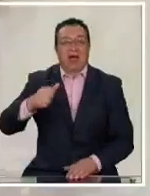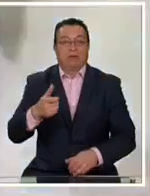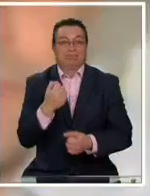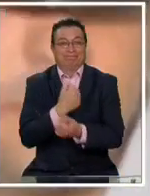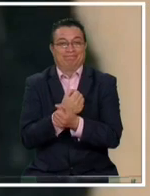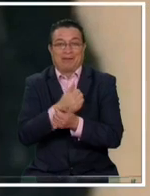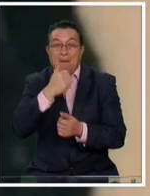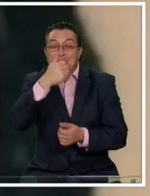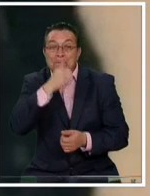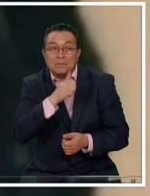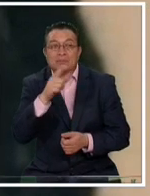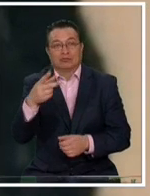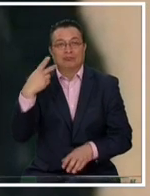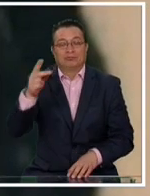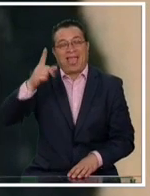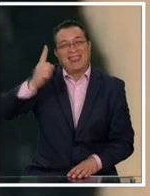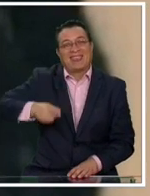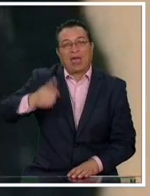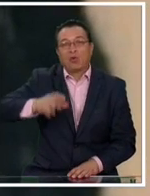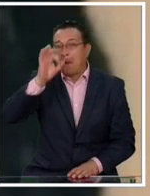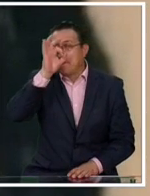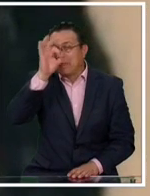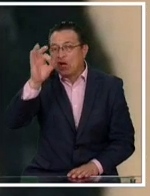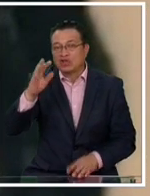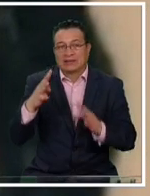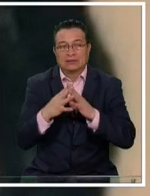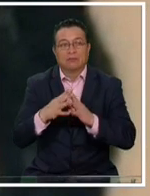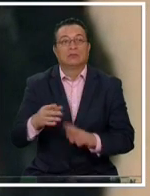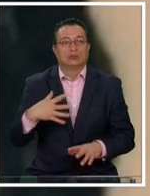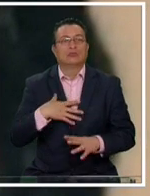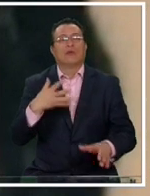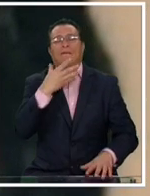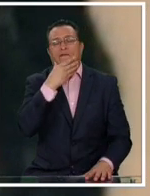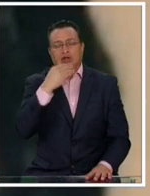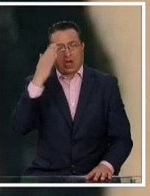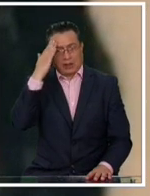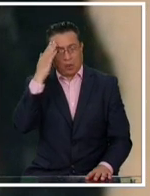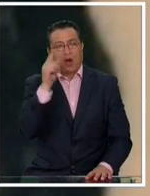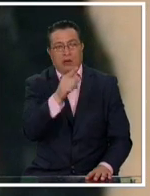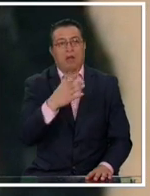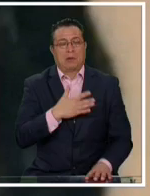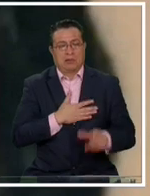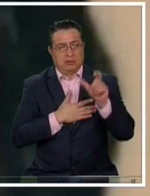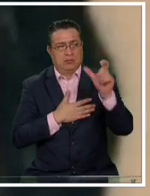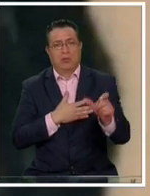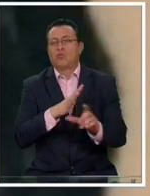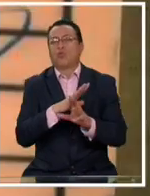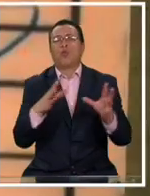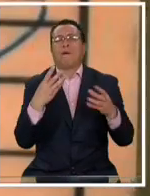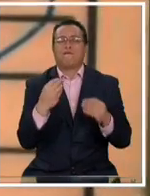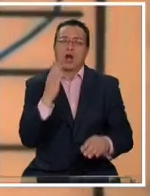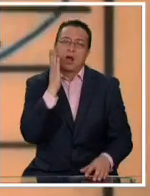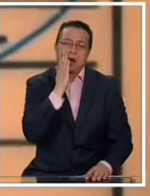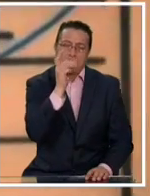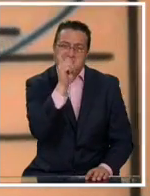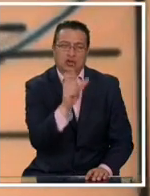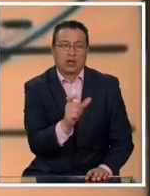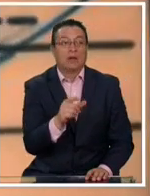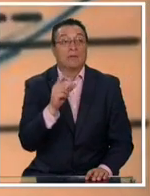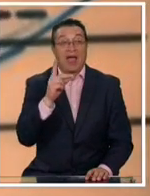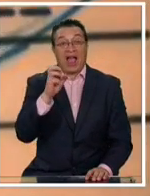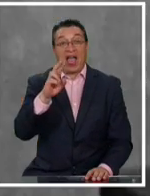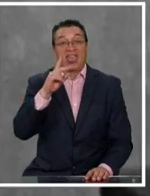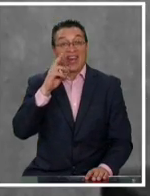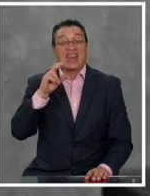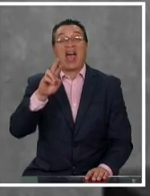secreta de la dictadura de Augusto Pinochet. Tengo muy lindos recuerdos de él. Para mí fue una excelente persona. Adriana Rivas González